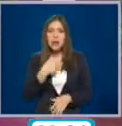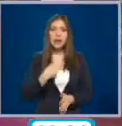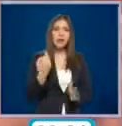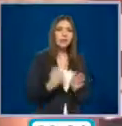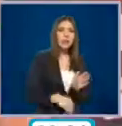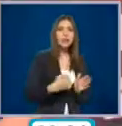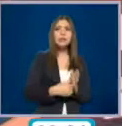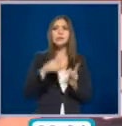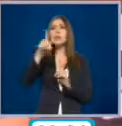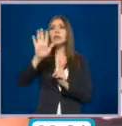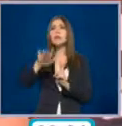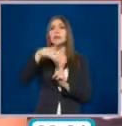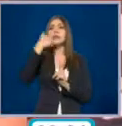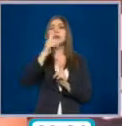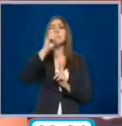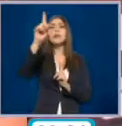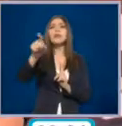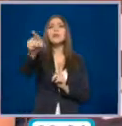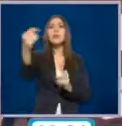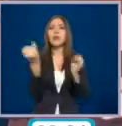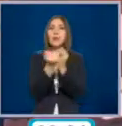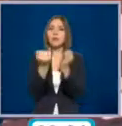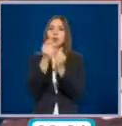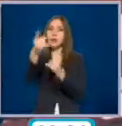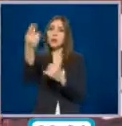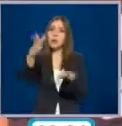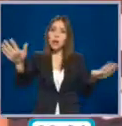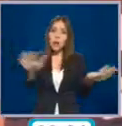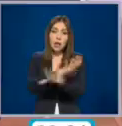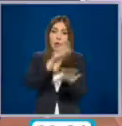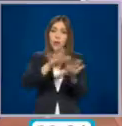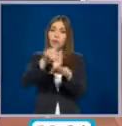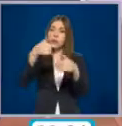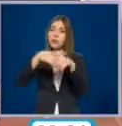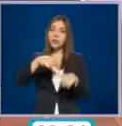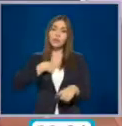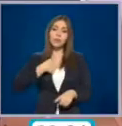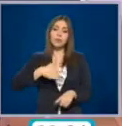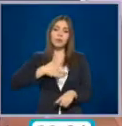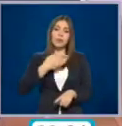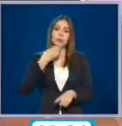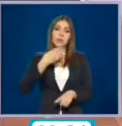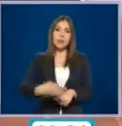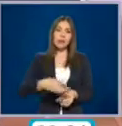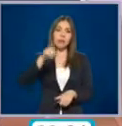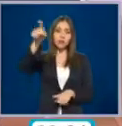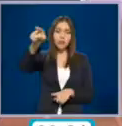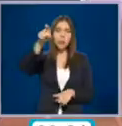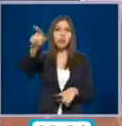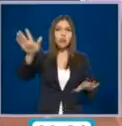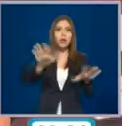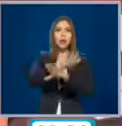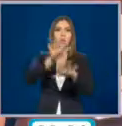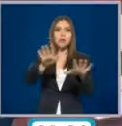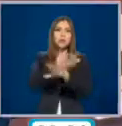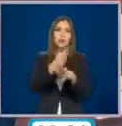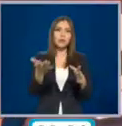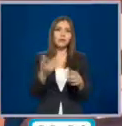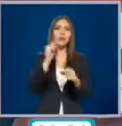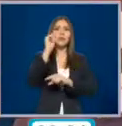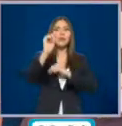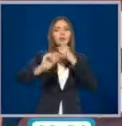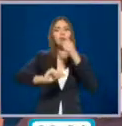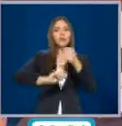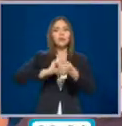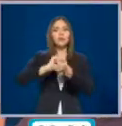es que tienes que cambiar para que yo esté bien, ¿no? Tú necesitas ser diferente para que yo esté bien. Y entonces entramos en